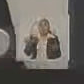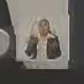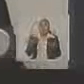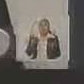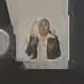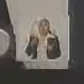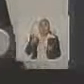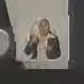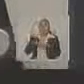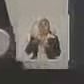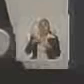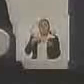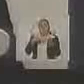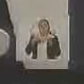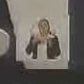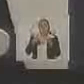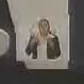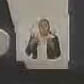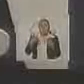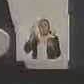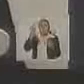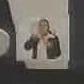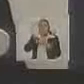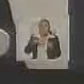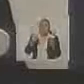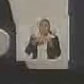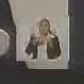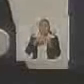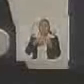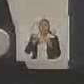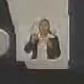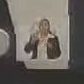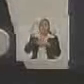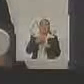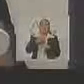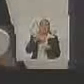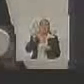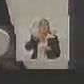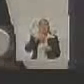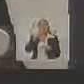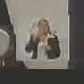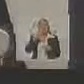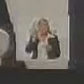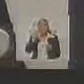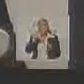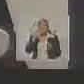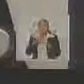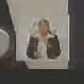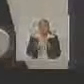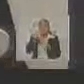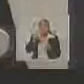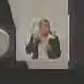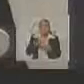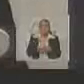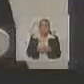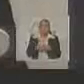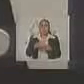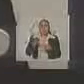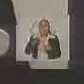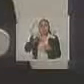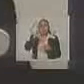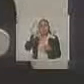nuestras propiedades o, por supuesto, afectando la calidad de los servicios con la escasez de agua, la congestión en el